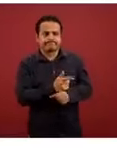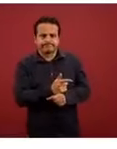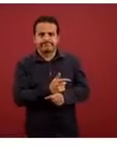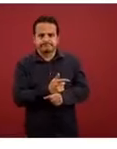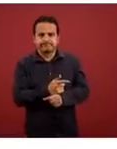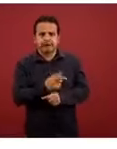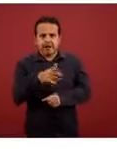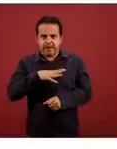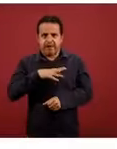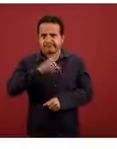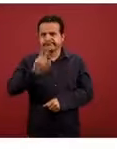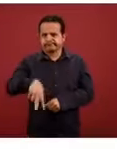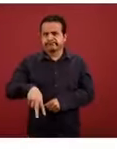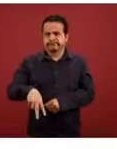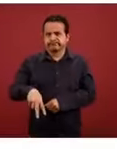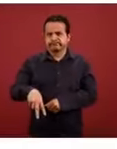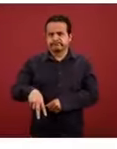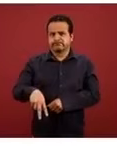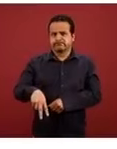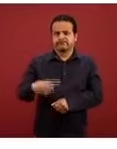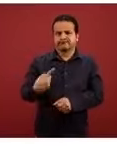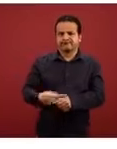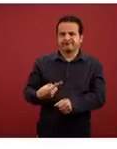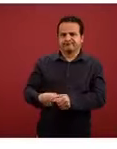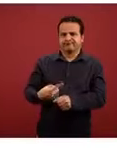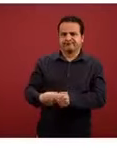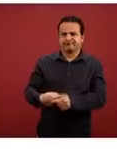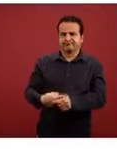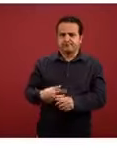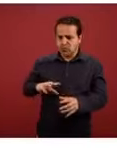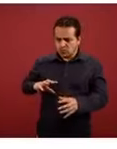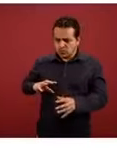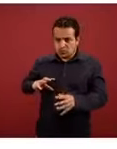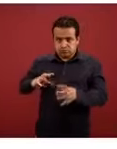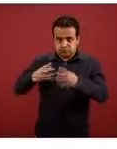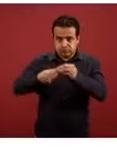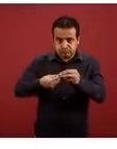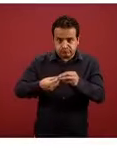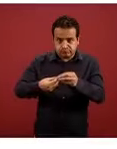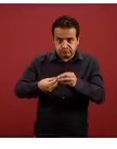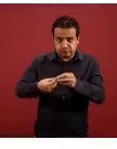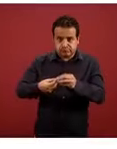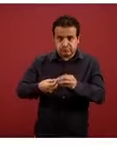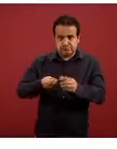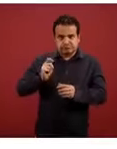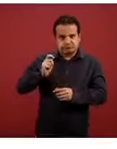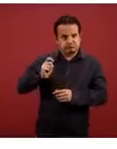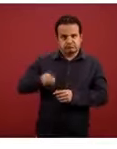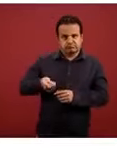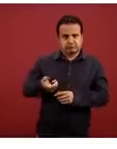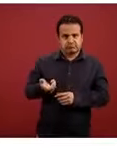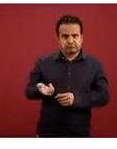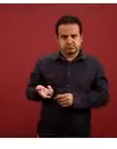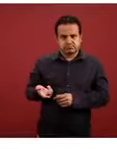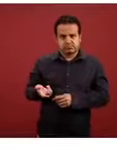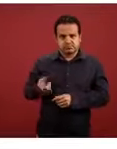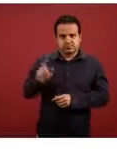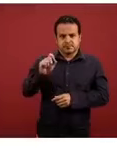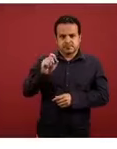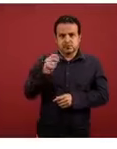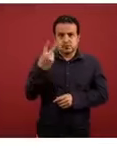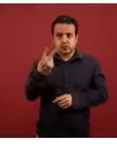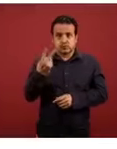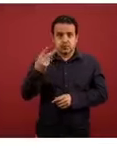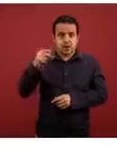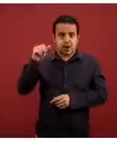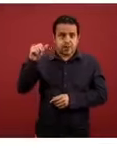enfermedad. Esto lógicamente es acumulado, ¿no? Es decir, el acumulado quiere decir que en el día 22 de abril es donde se concentran,